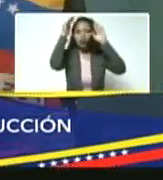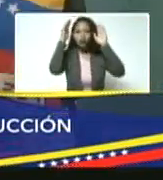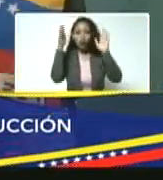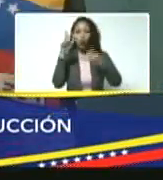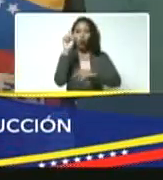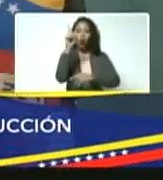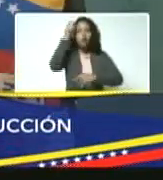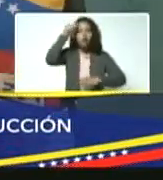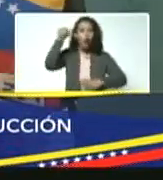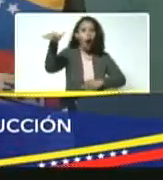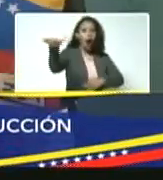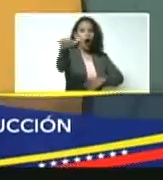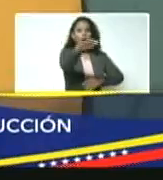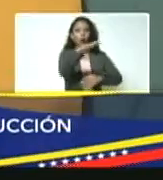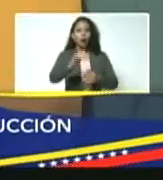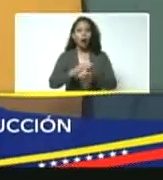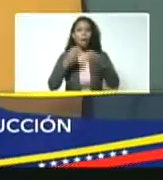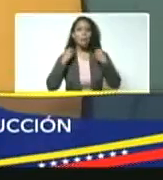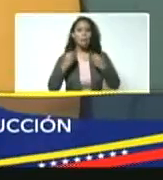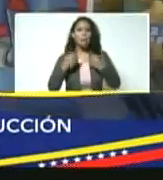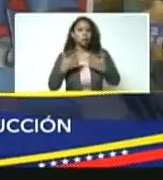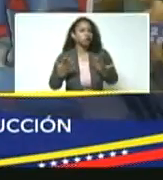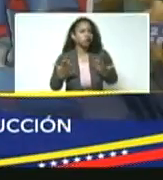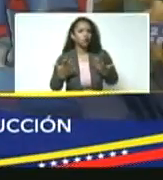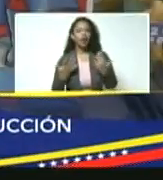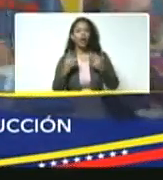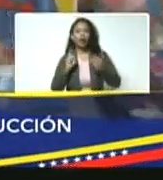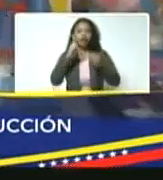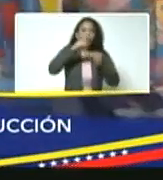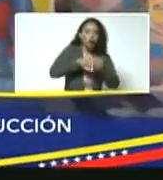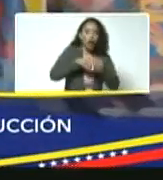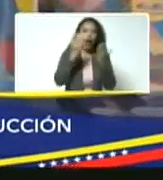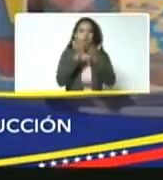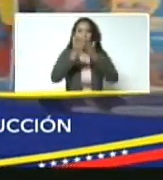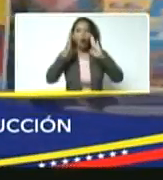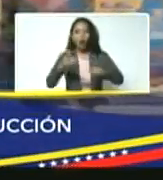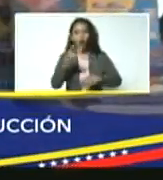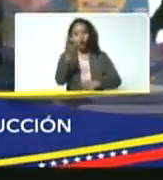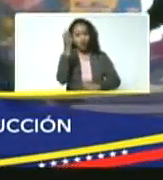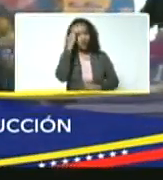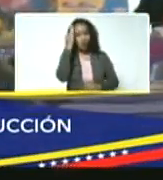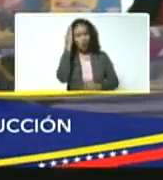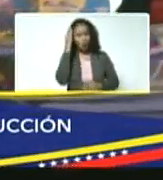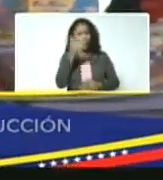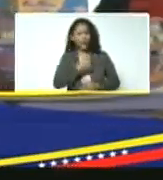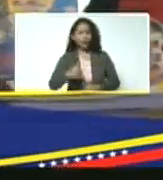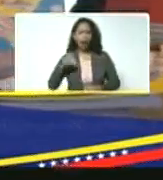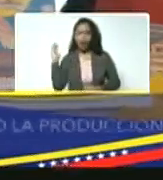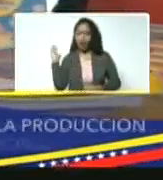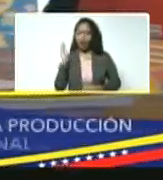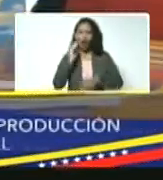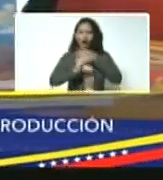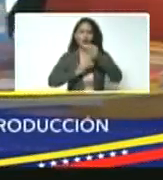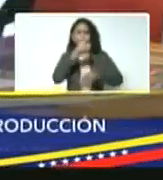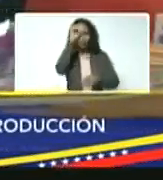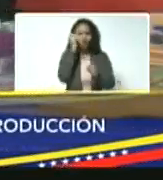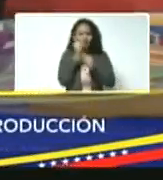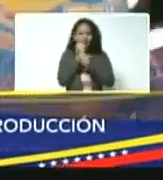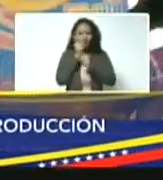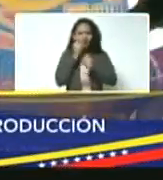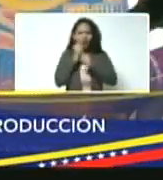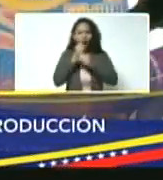una población para el ingreso a clase. Como bien lo sabe usted, presidente, se ha venido haciendo un trabajo pues